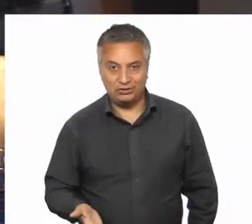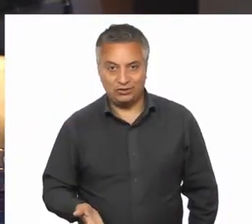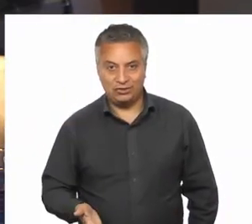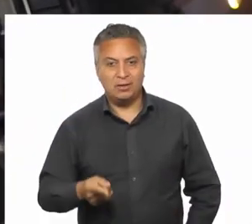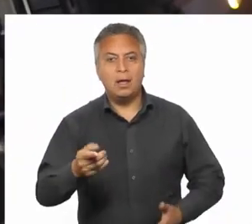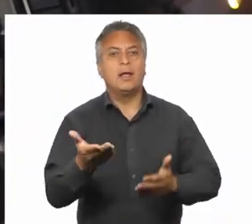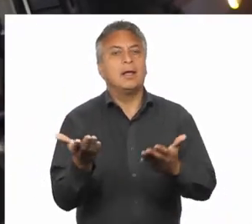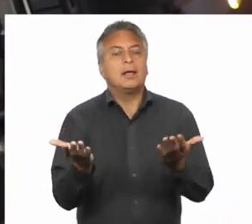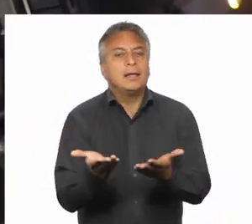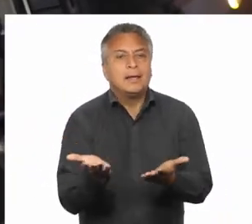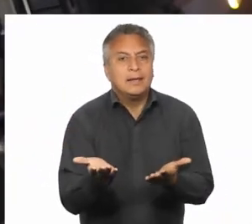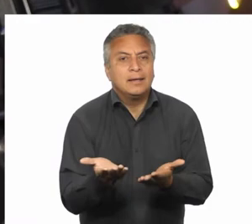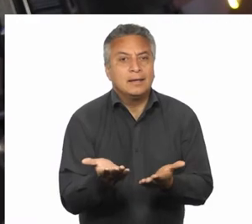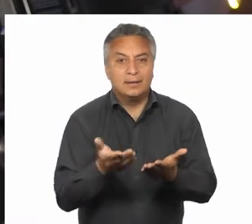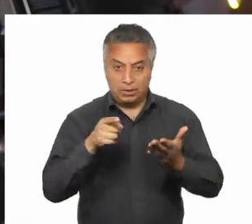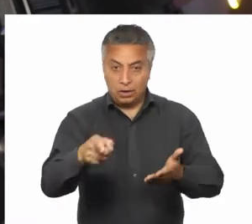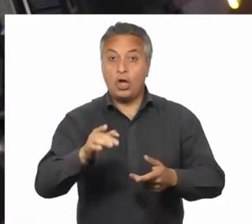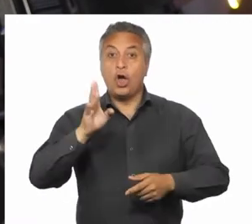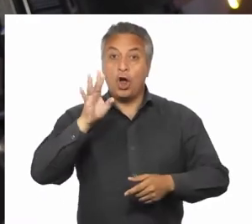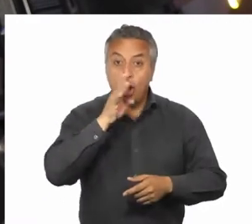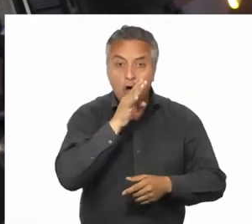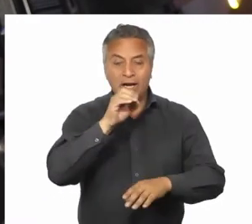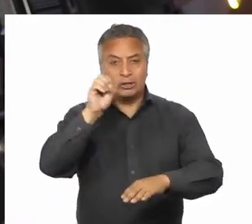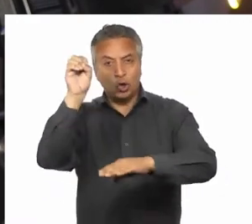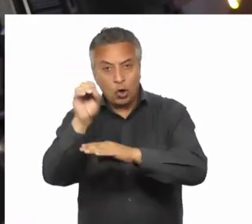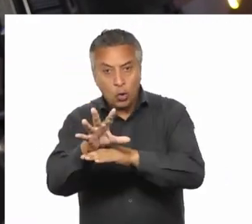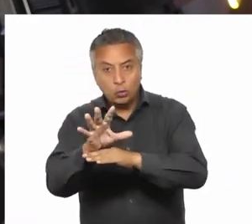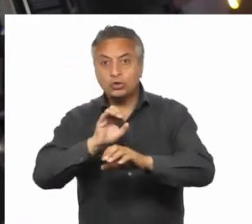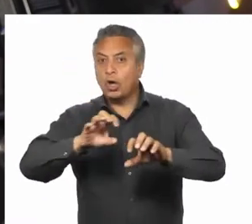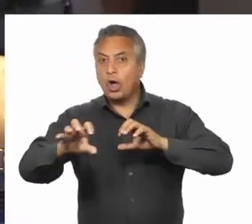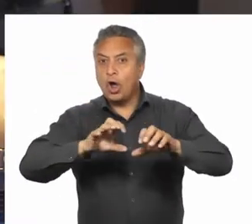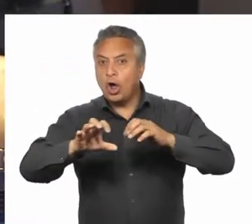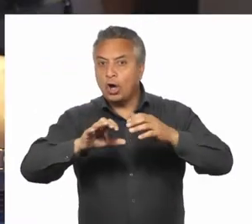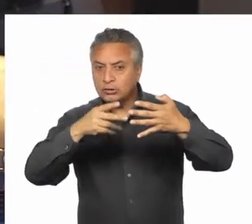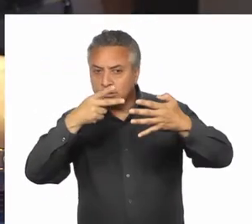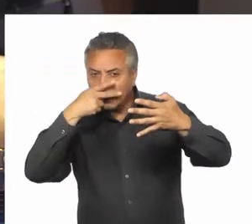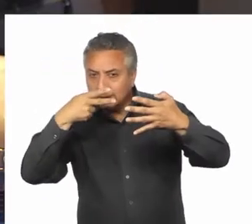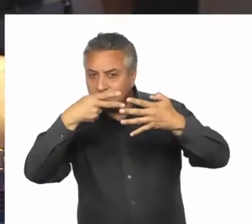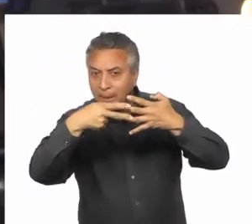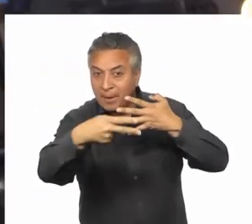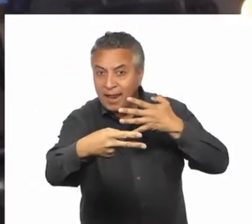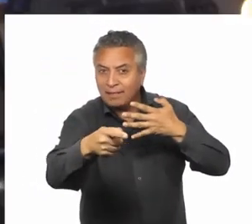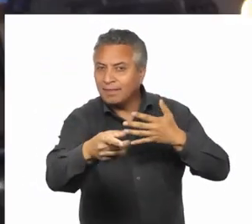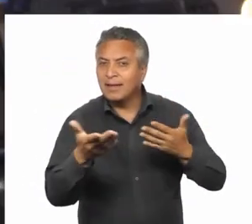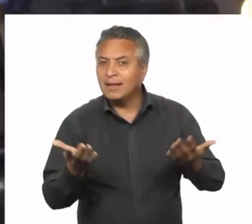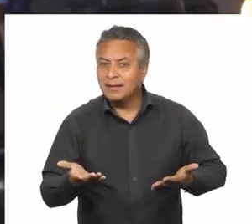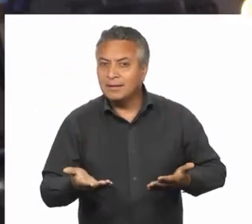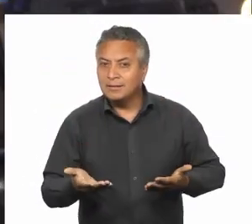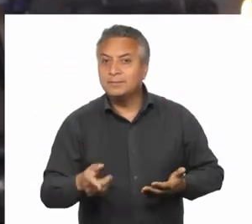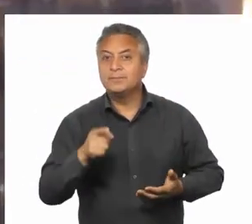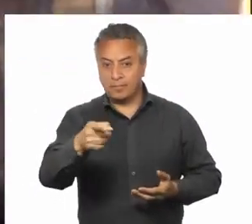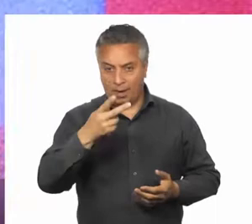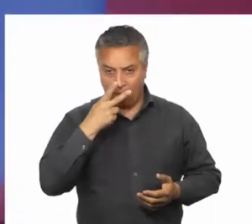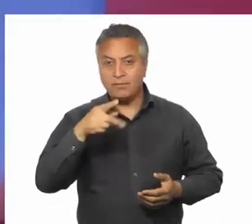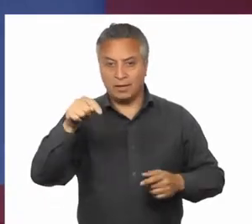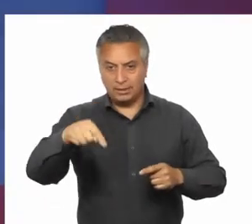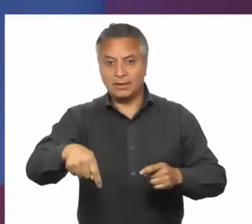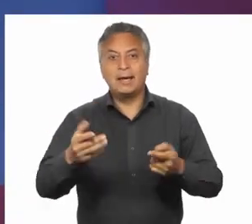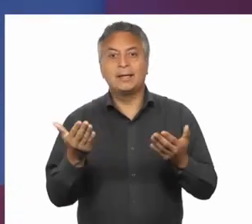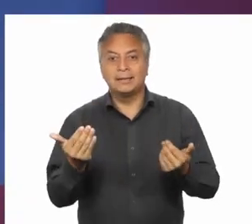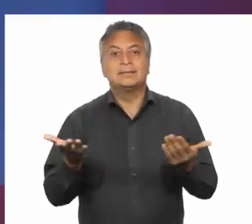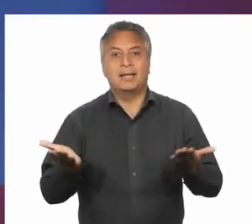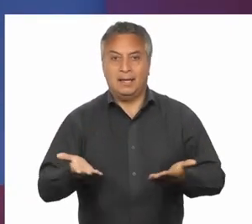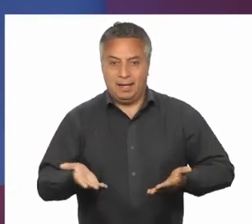¿qué ocurrirá con los colores, la luz y los objetos transparentes? Descubrámoslo. ¿Qué materiales vamos a necesitar?